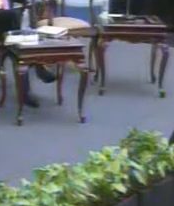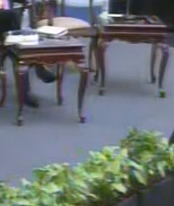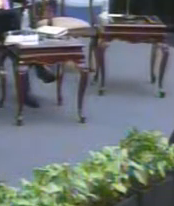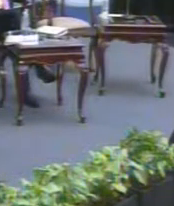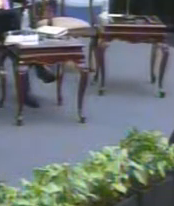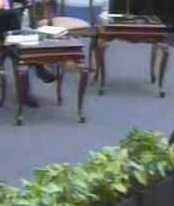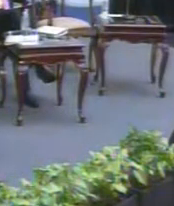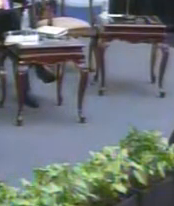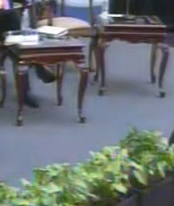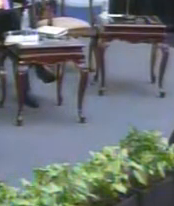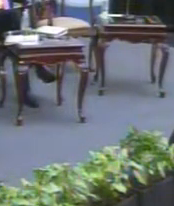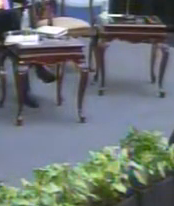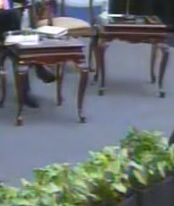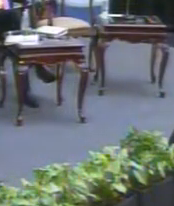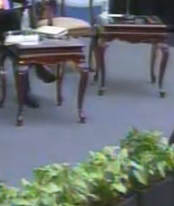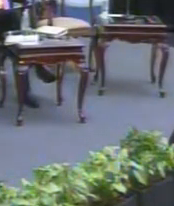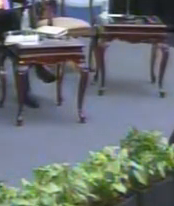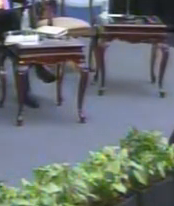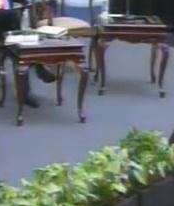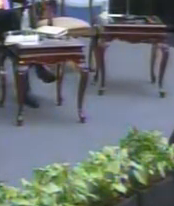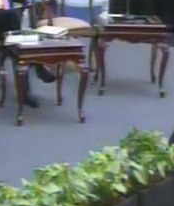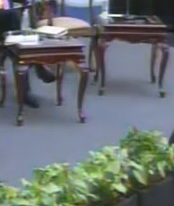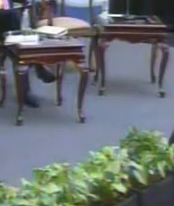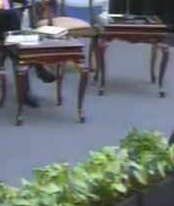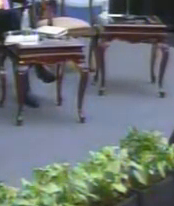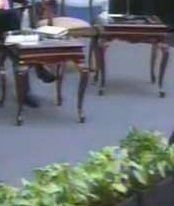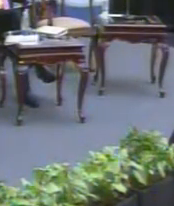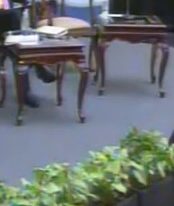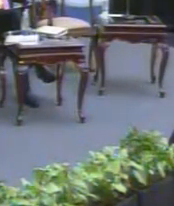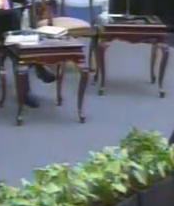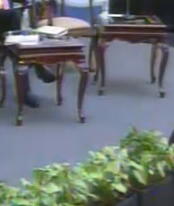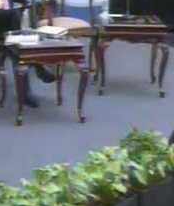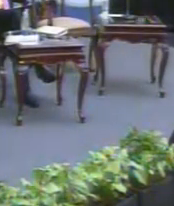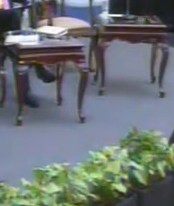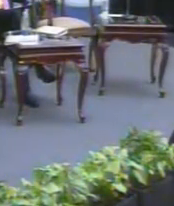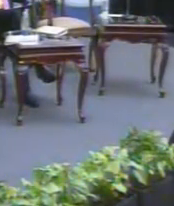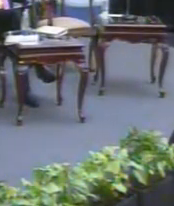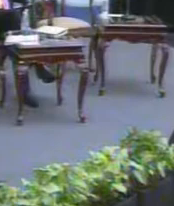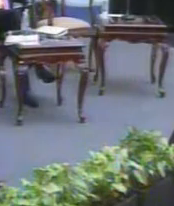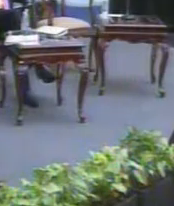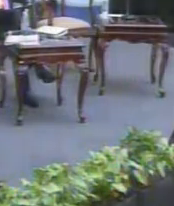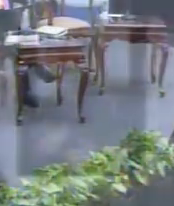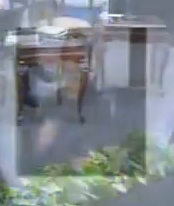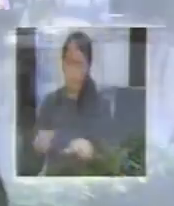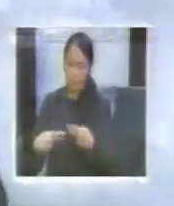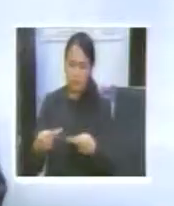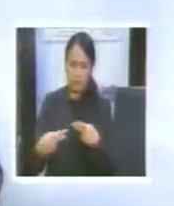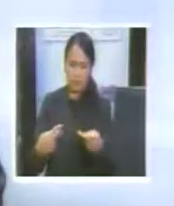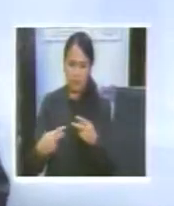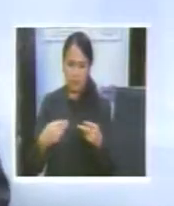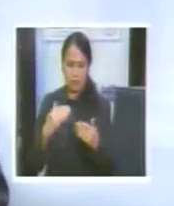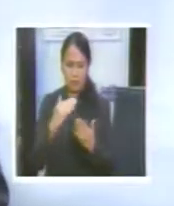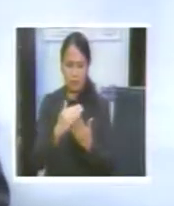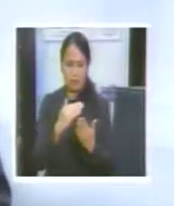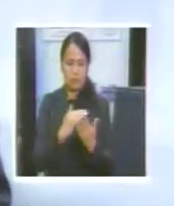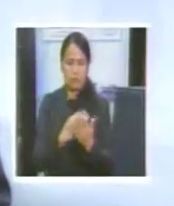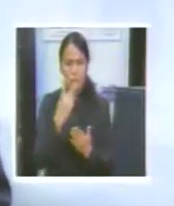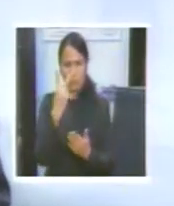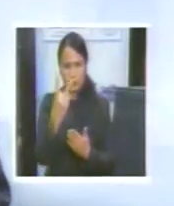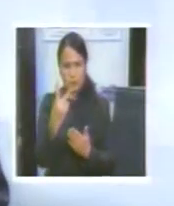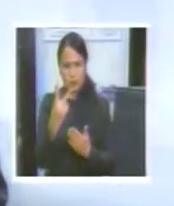Bueno, pues voy a traje yo preparado en dos etapas, de acuerdo que se